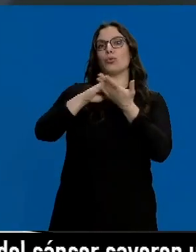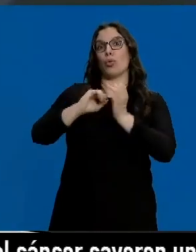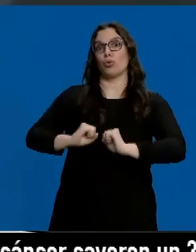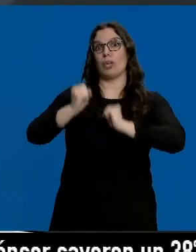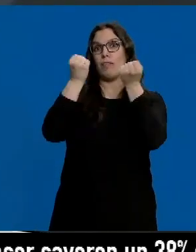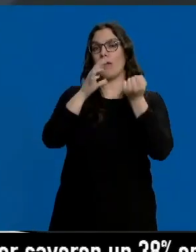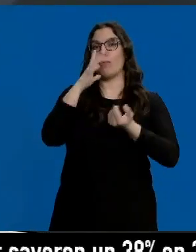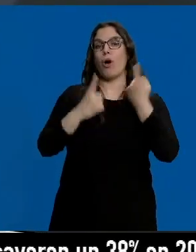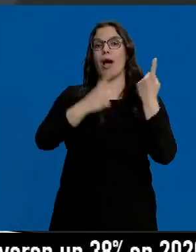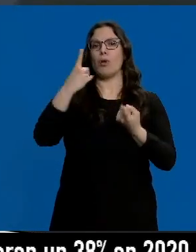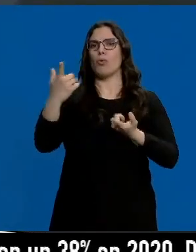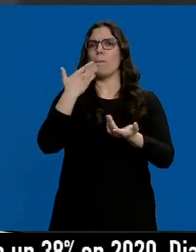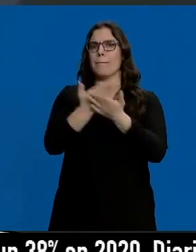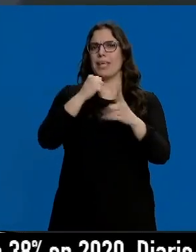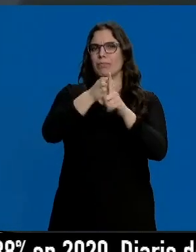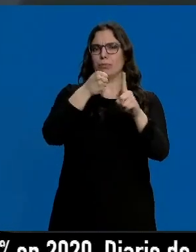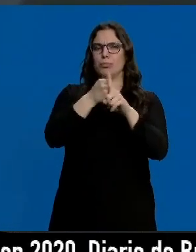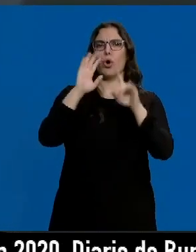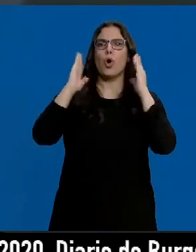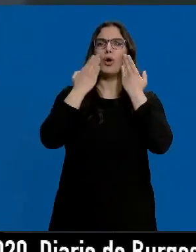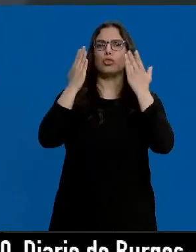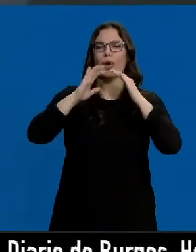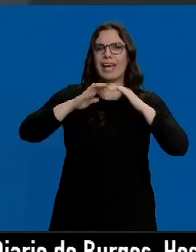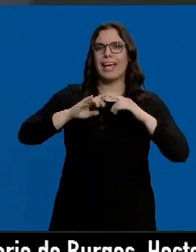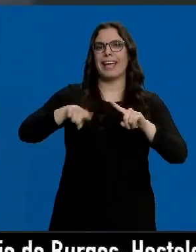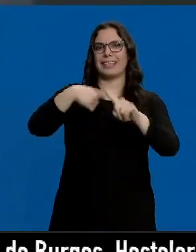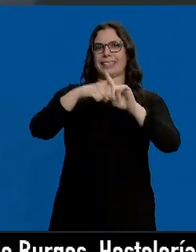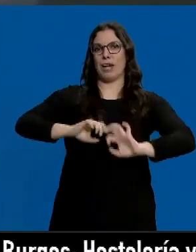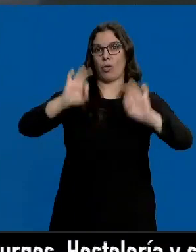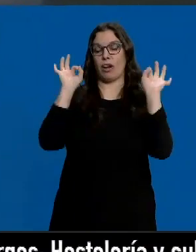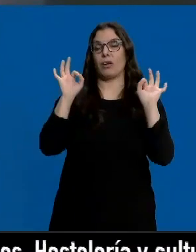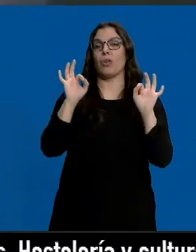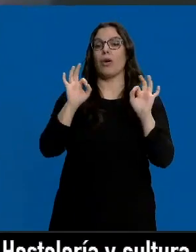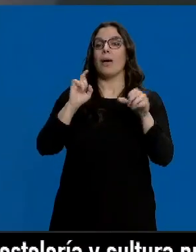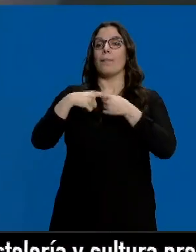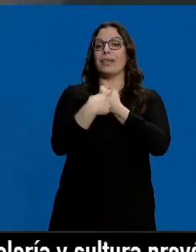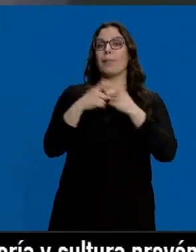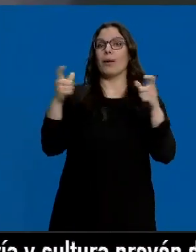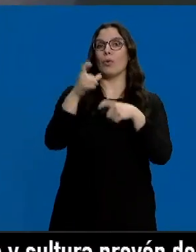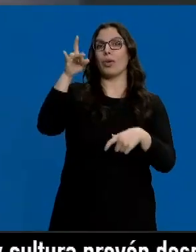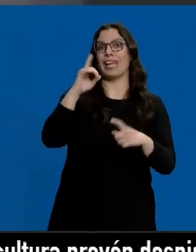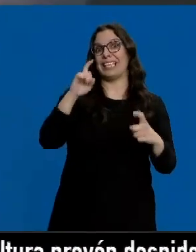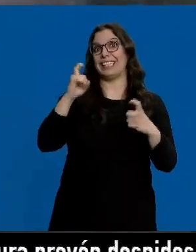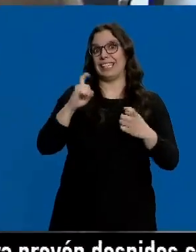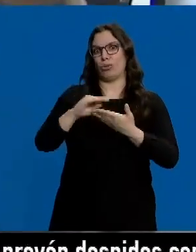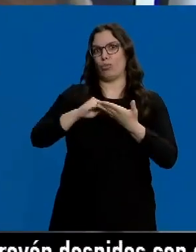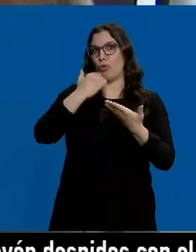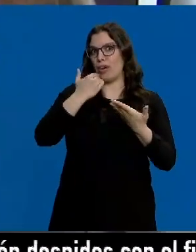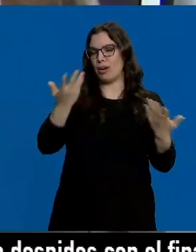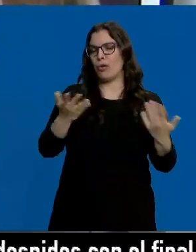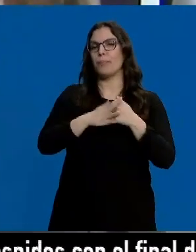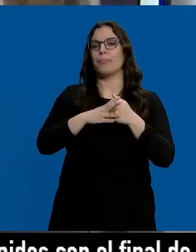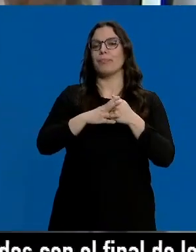voces que piden un congreso extraordinario. ¿Y quiénes estarán en esa reunión que trata de buscar una salida a esta crisis?